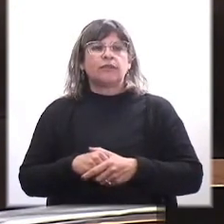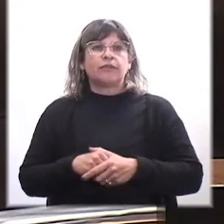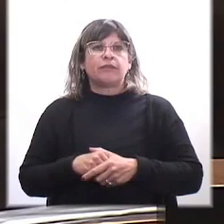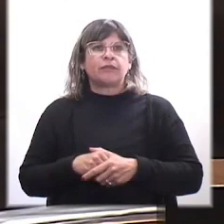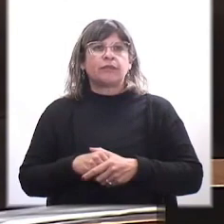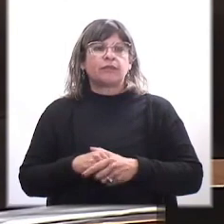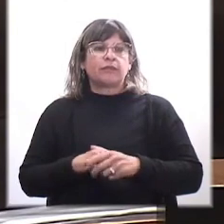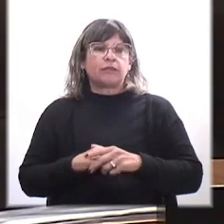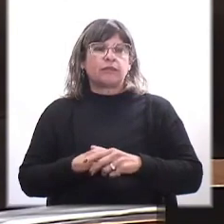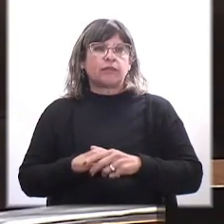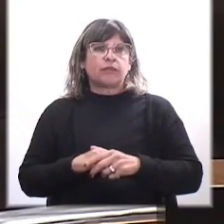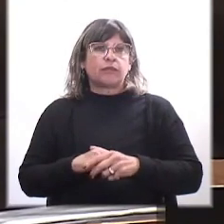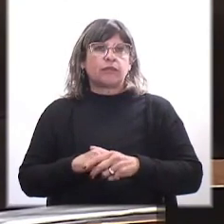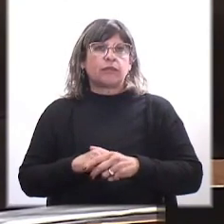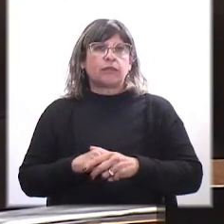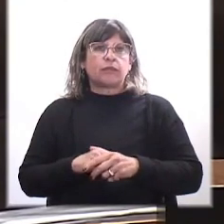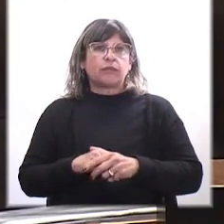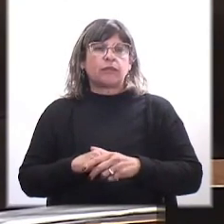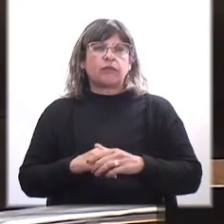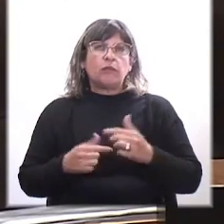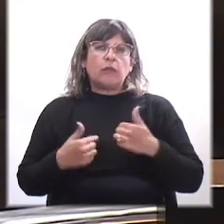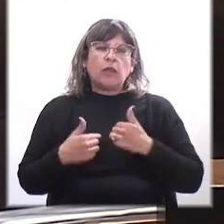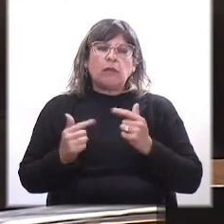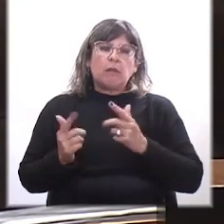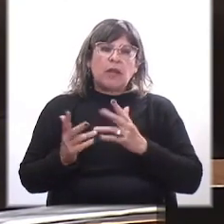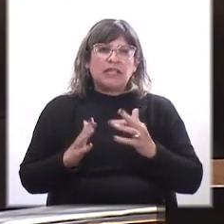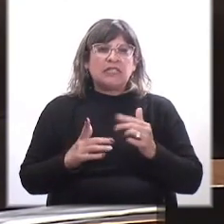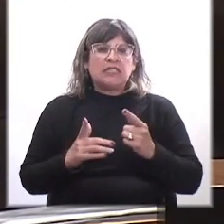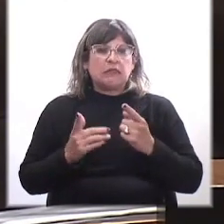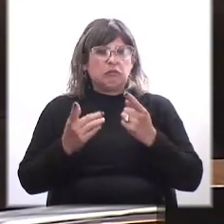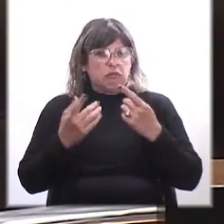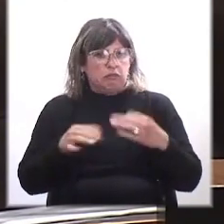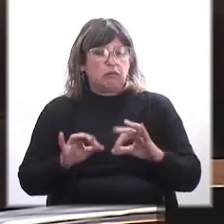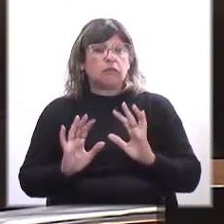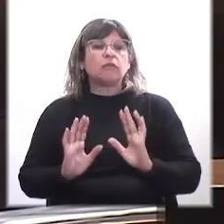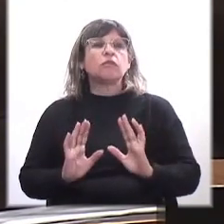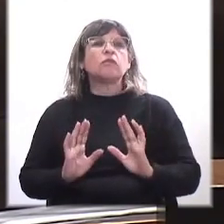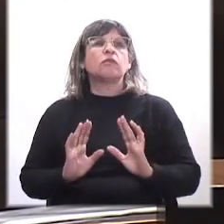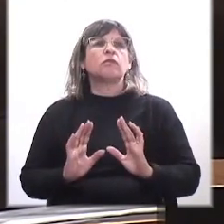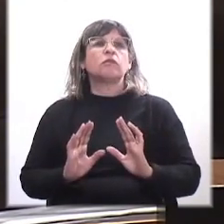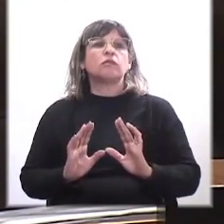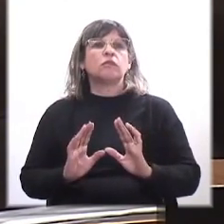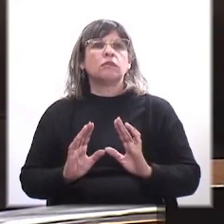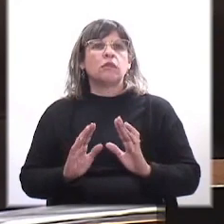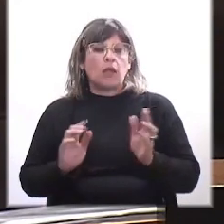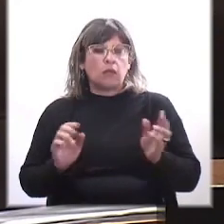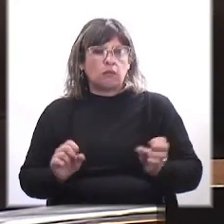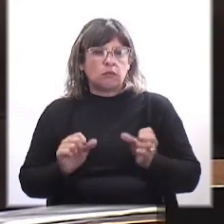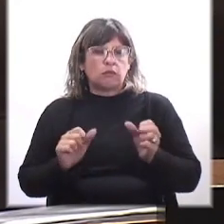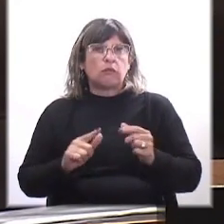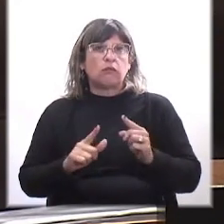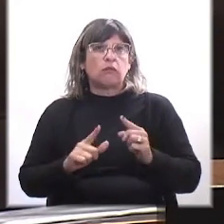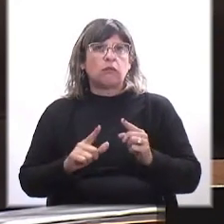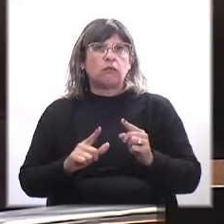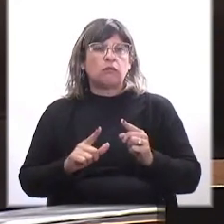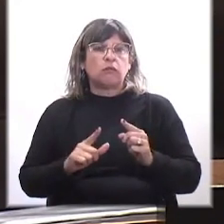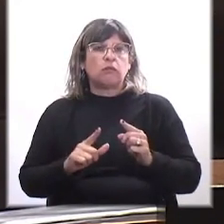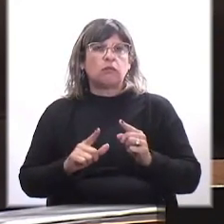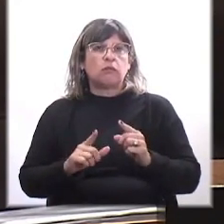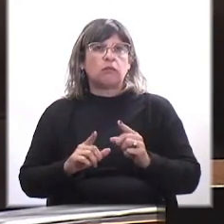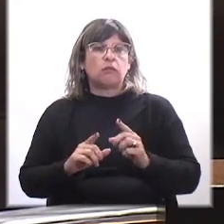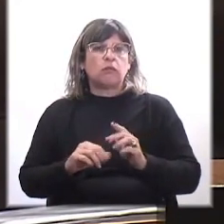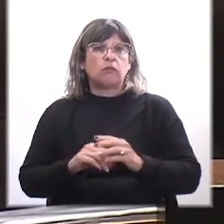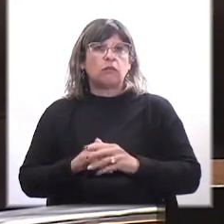Una vez dicho esto, me parece que sería muy conveniente el realizar, al igual que lo expresa